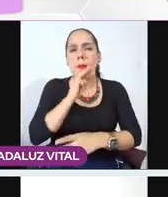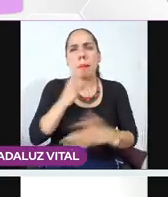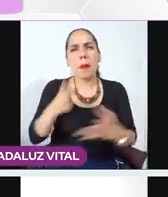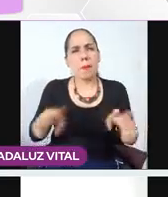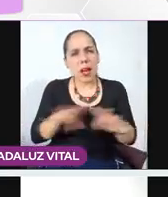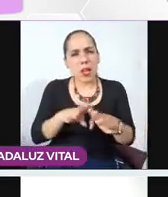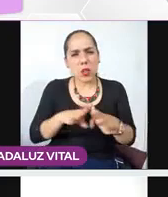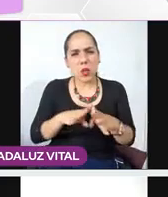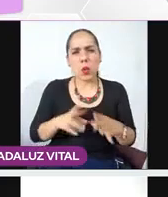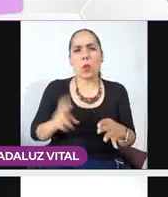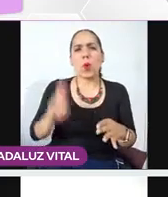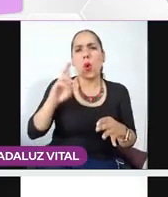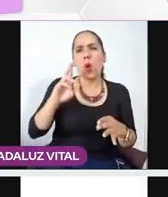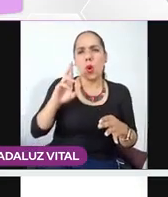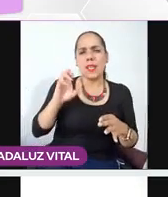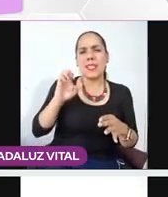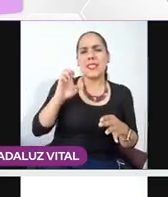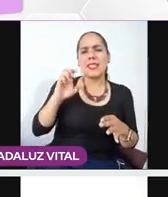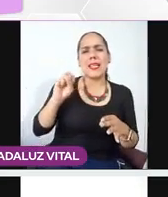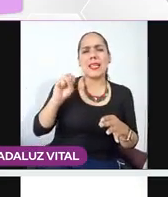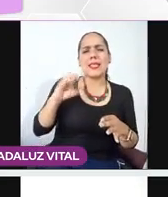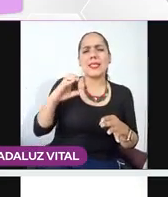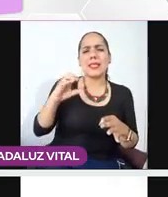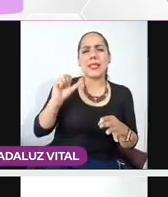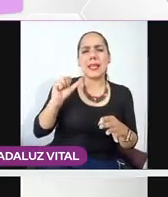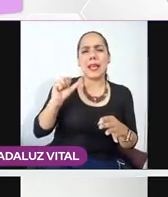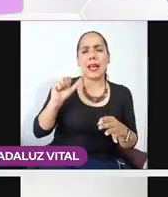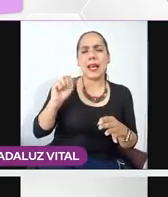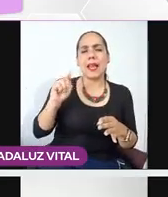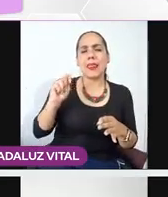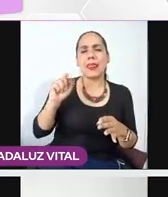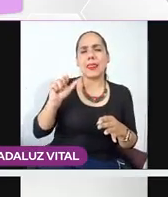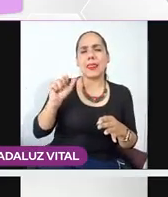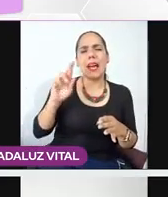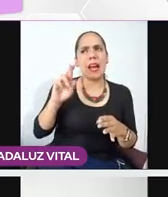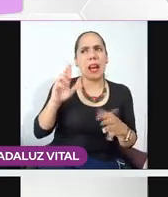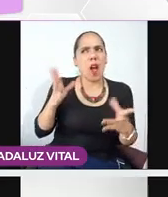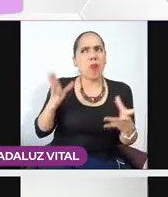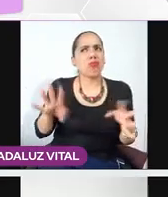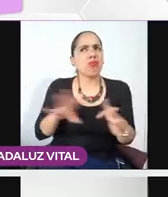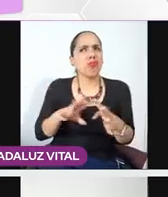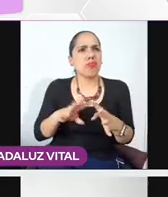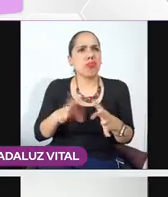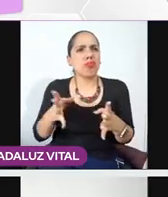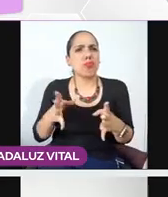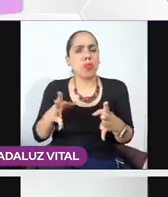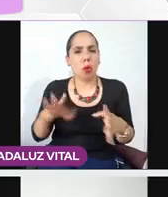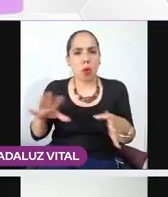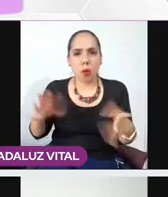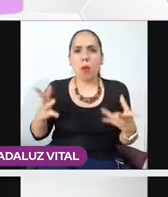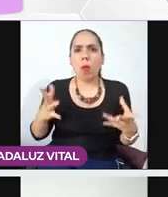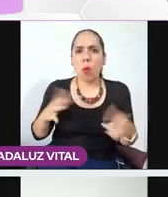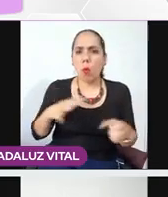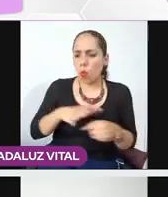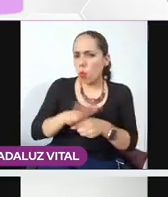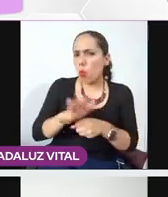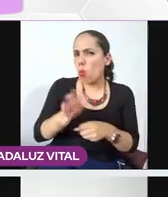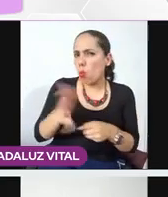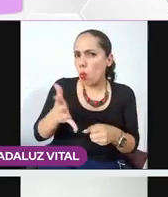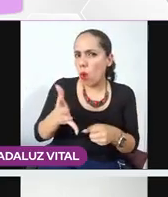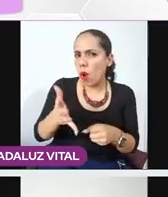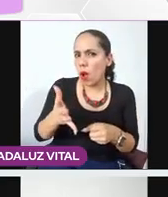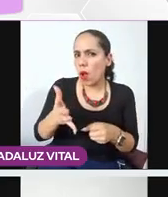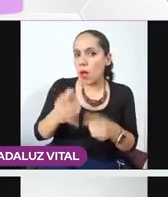maestra Ireri, ¿a qué se refiere con figuras rescatadoras? Y luego, si podríamos hablar un poco sobre su